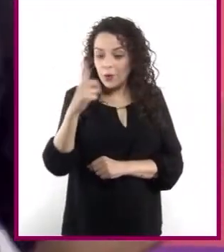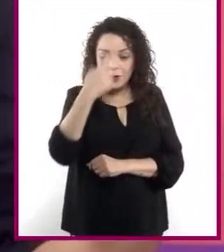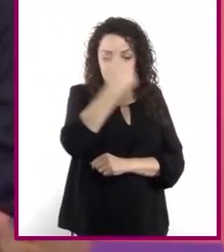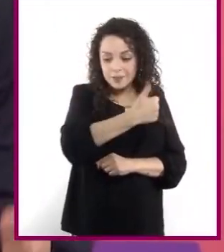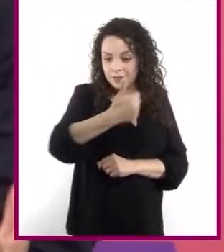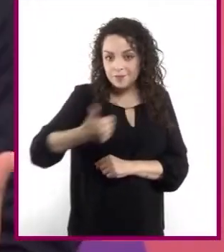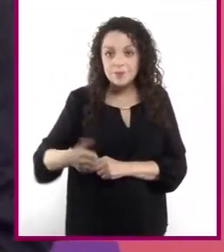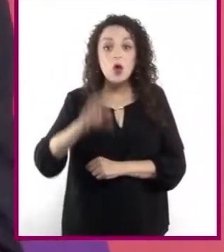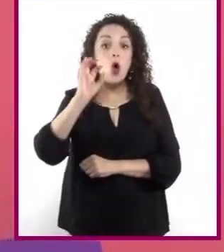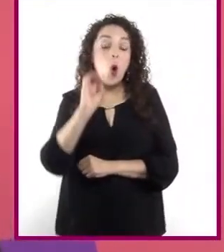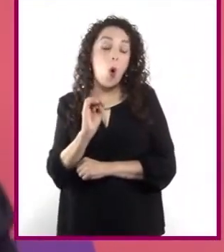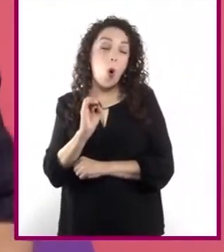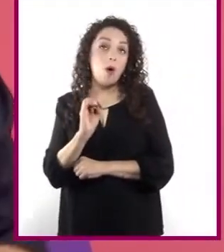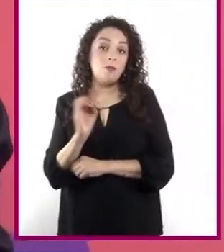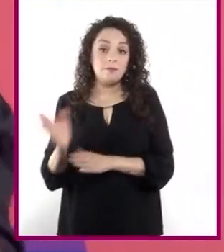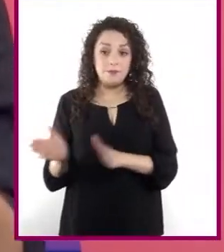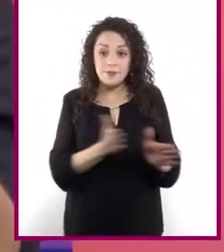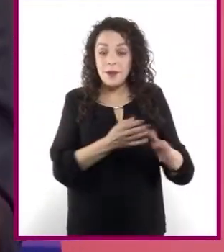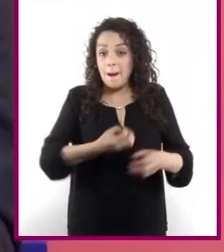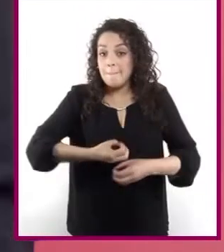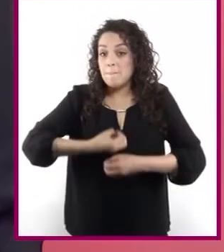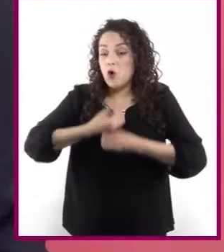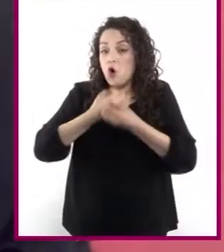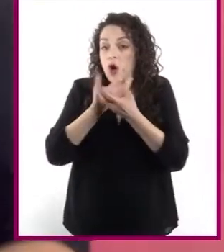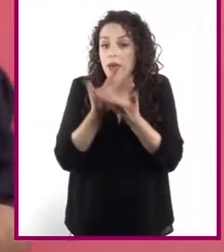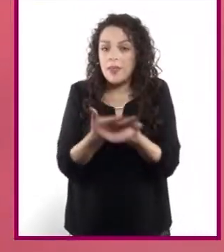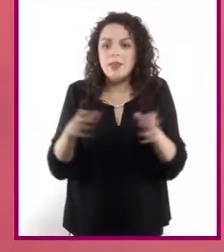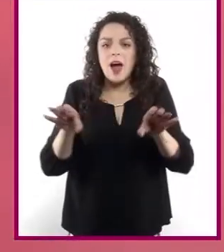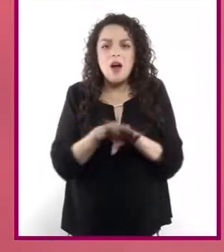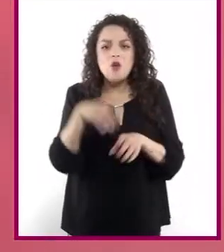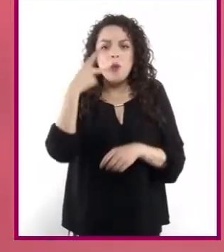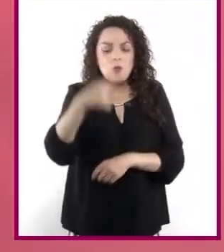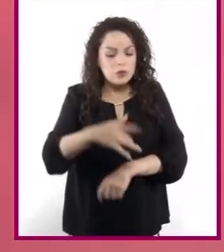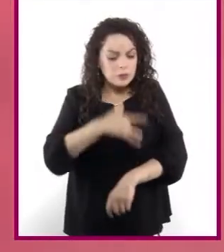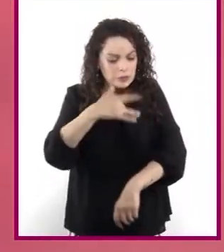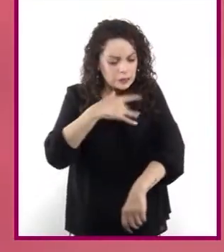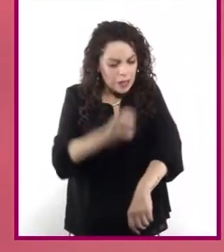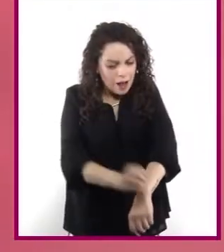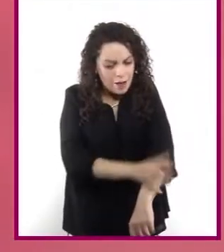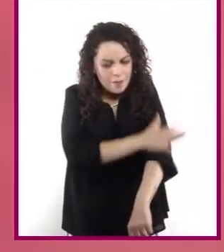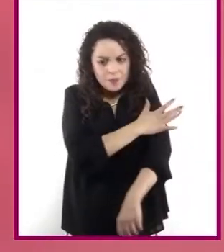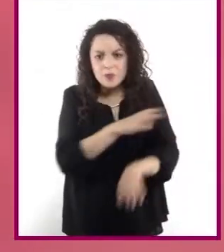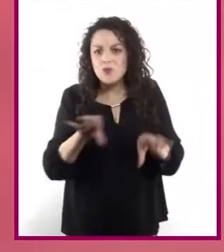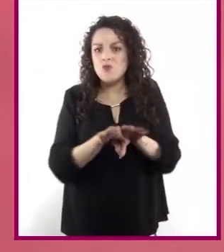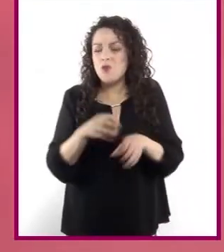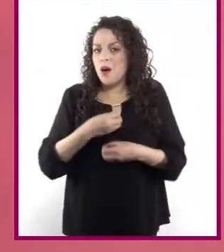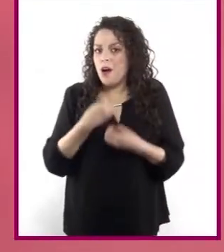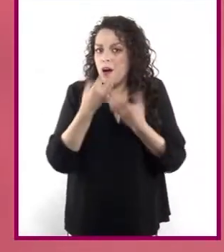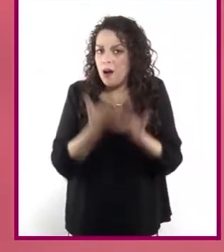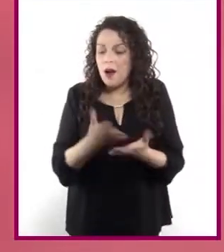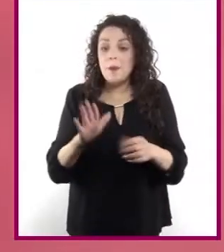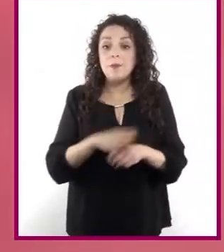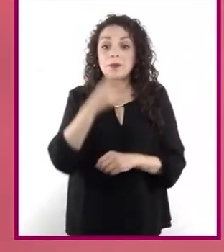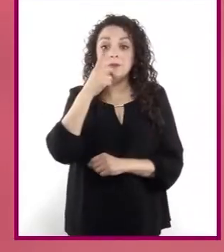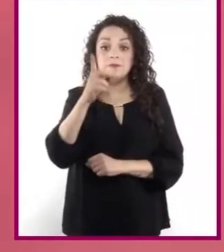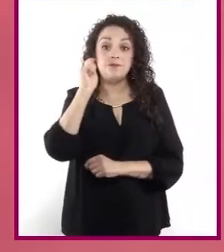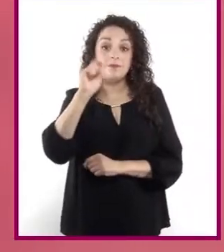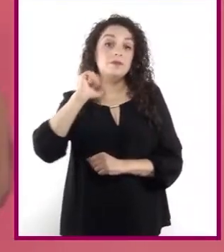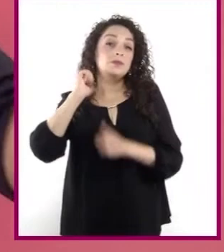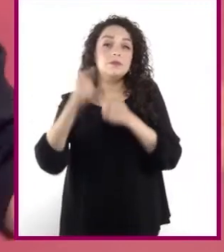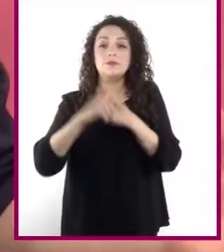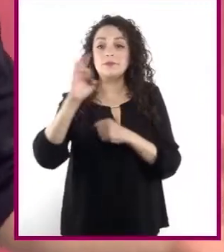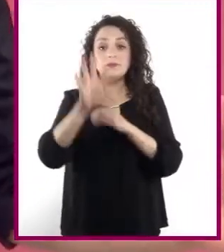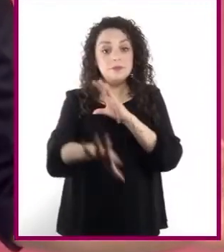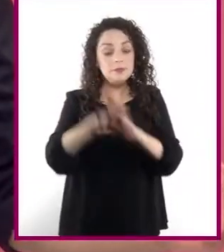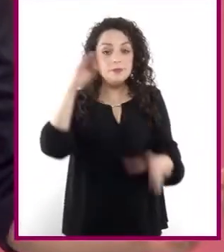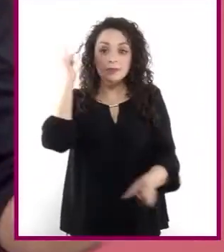un poeta, ¿cómo manifiesta sus sentimientos y emociones cuando se habla sobre un descubrimiento